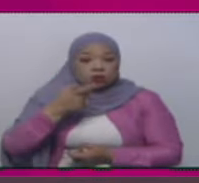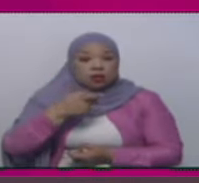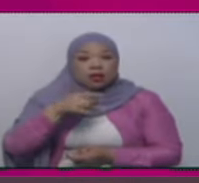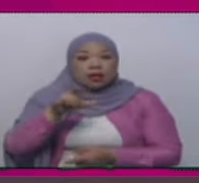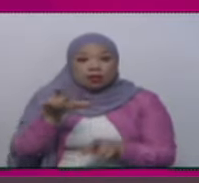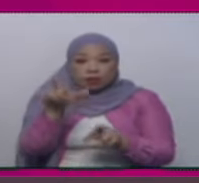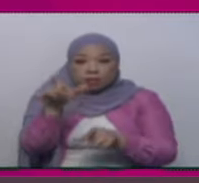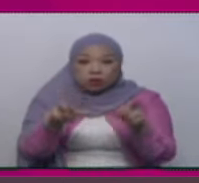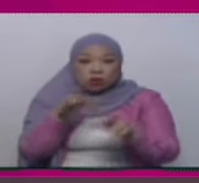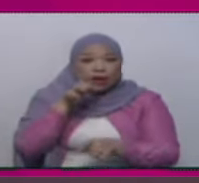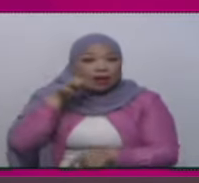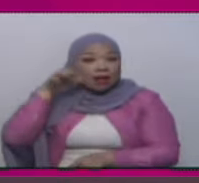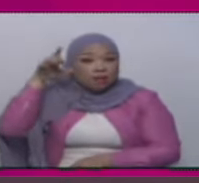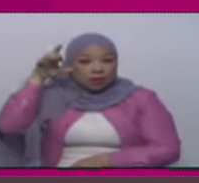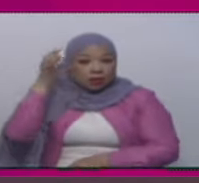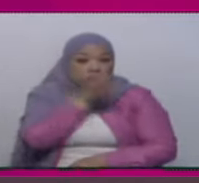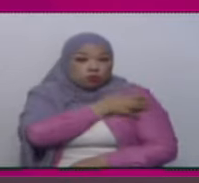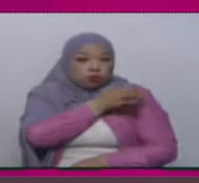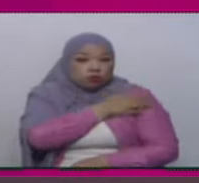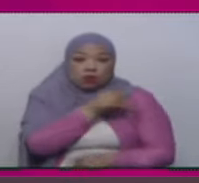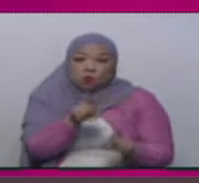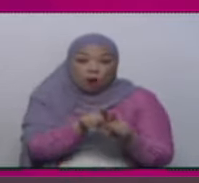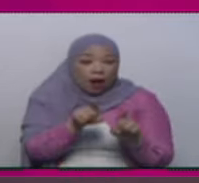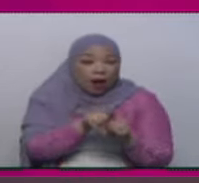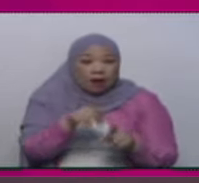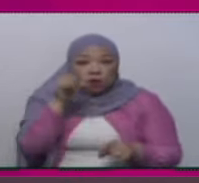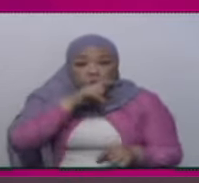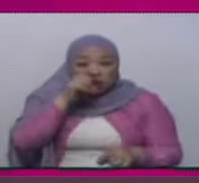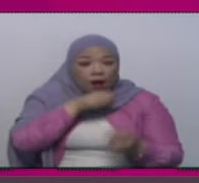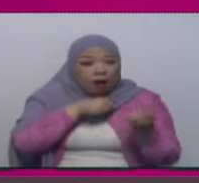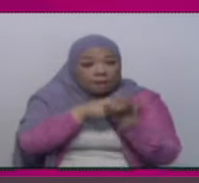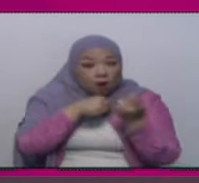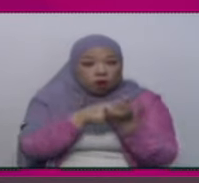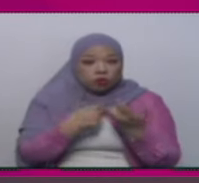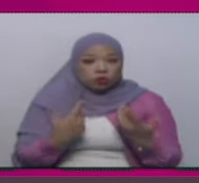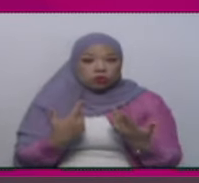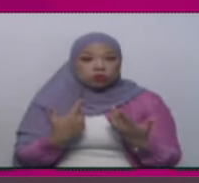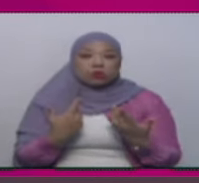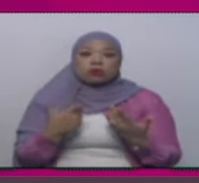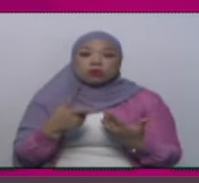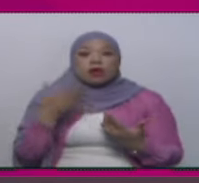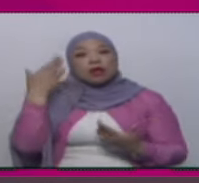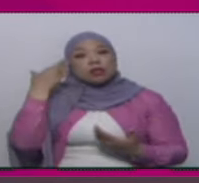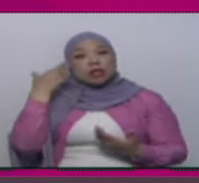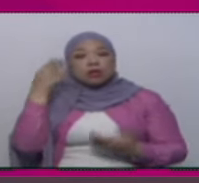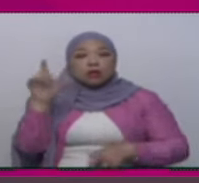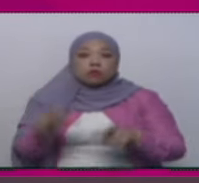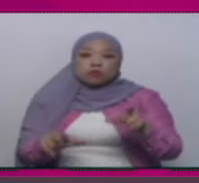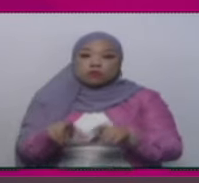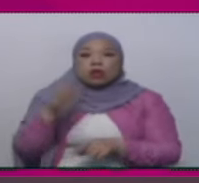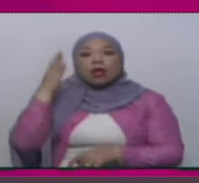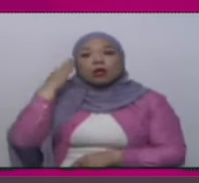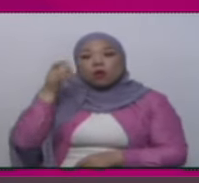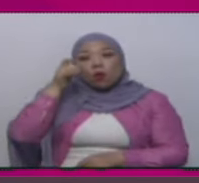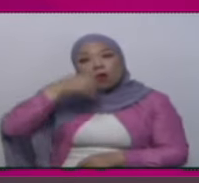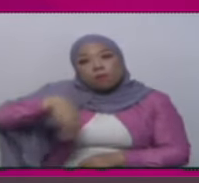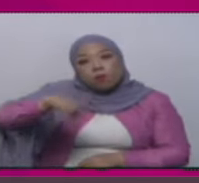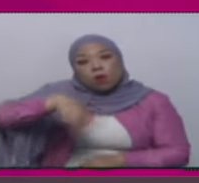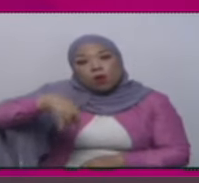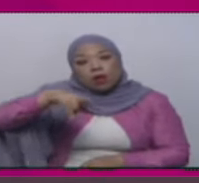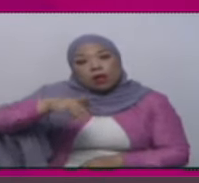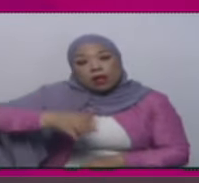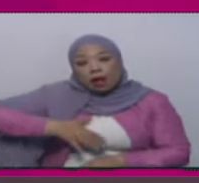Radonsky, está el sionismo. Ellos han salido a apoyar el genocidio contra el pueblo